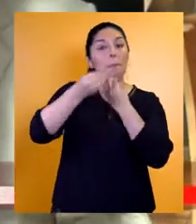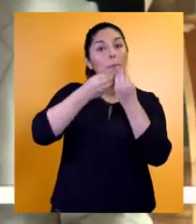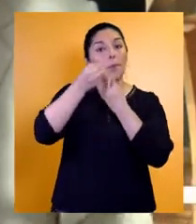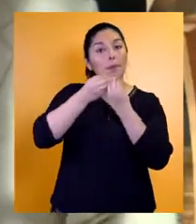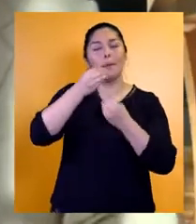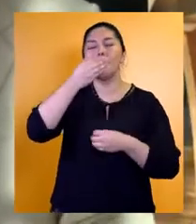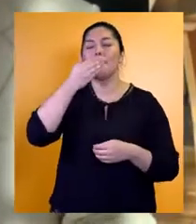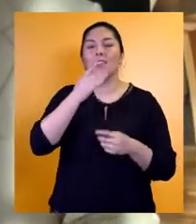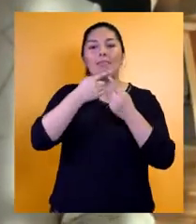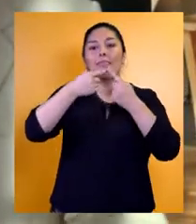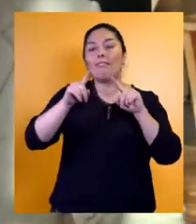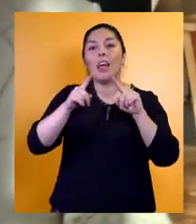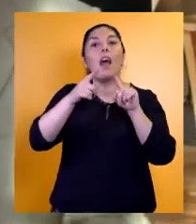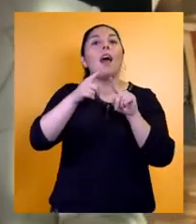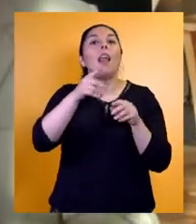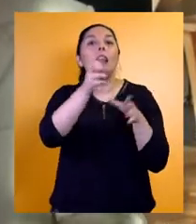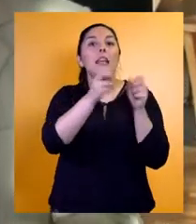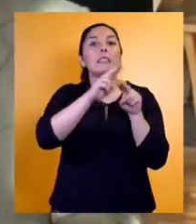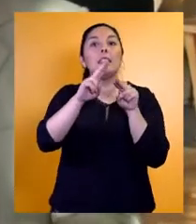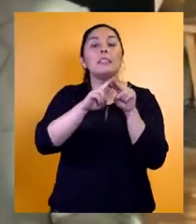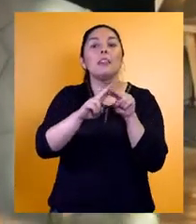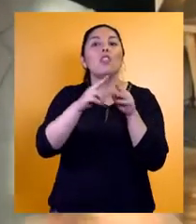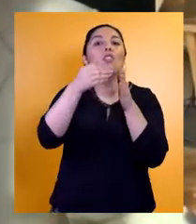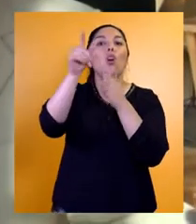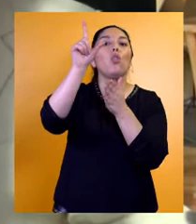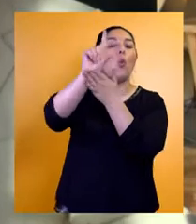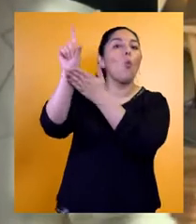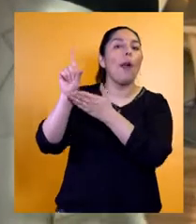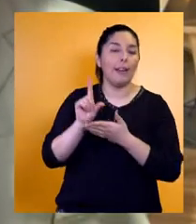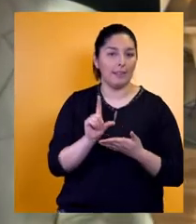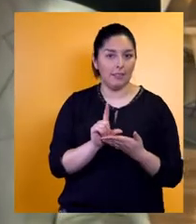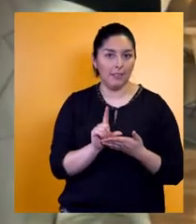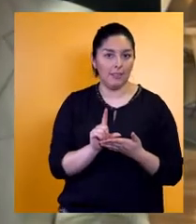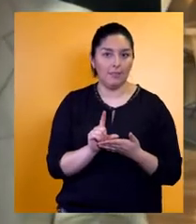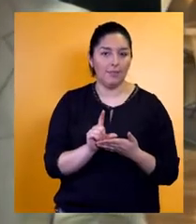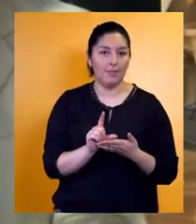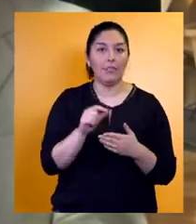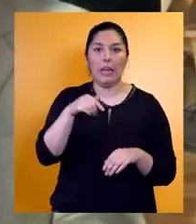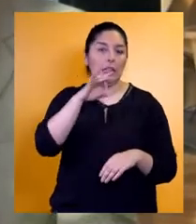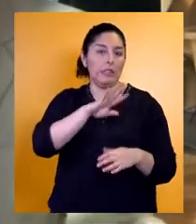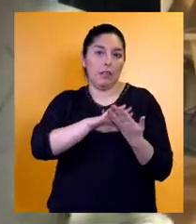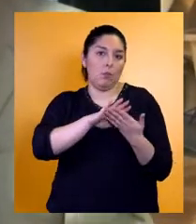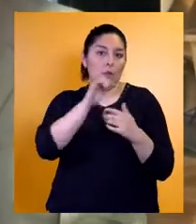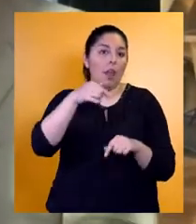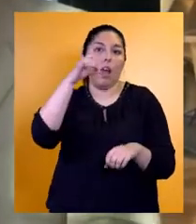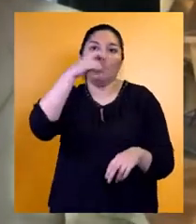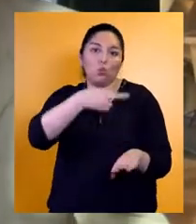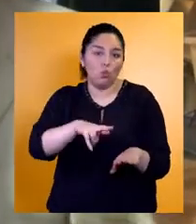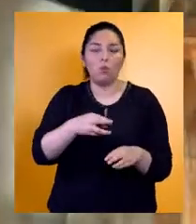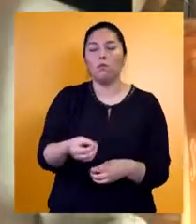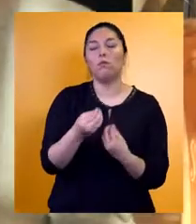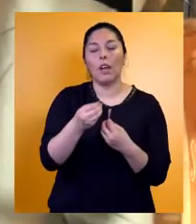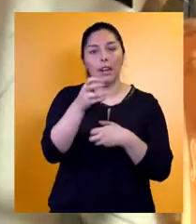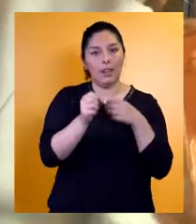que la hacen diferente a la leche producida en otros sistemas de producción de este país y quizás